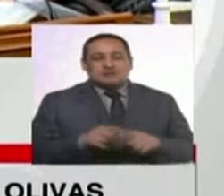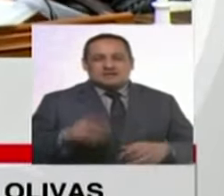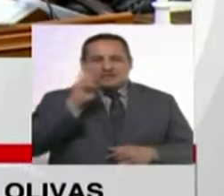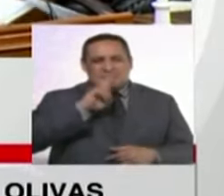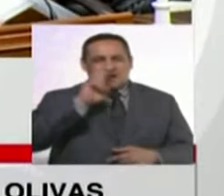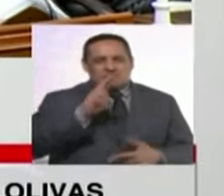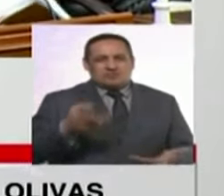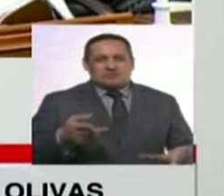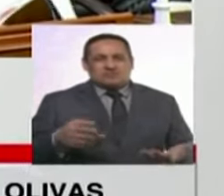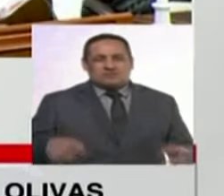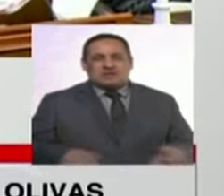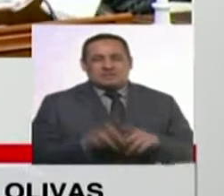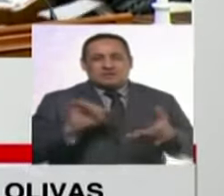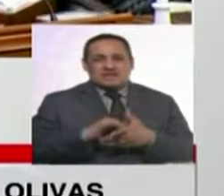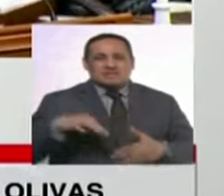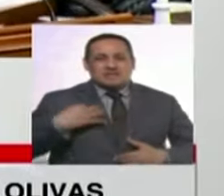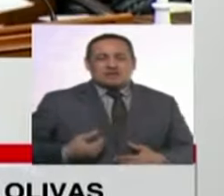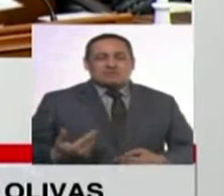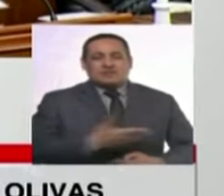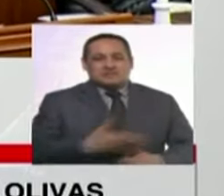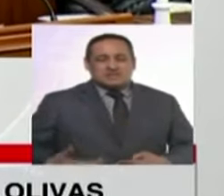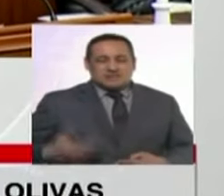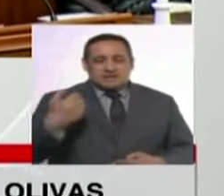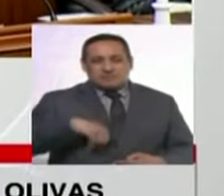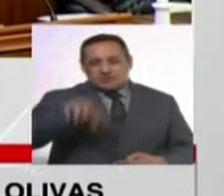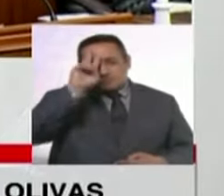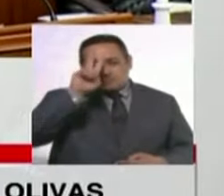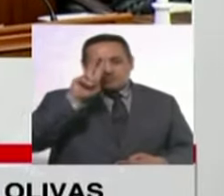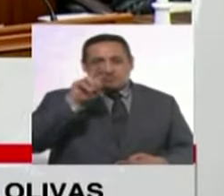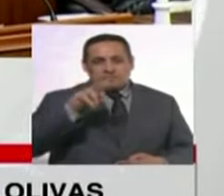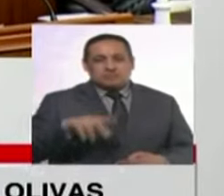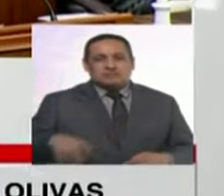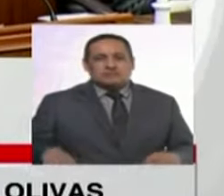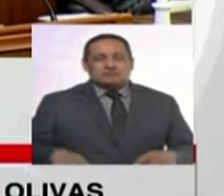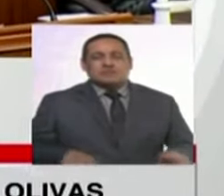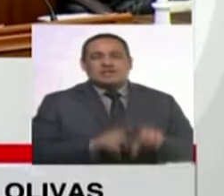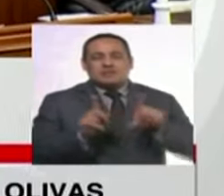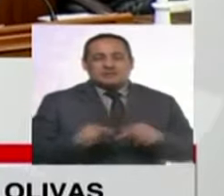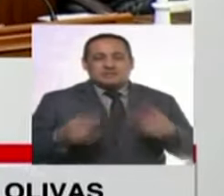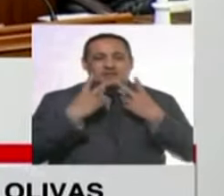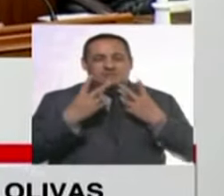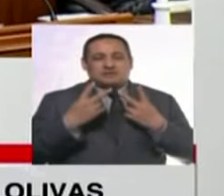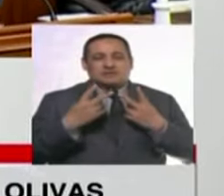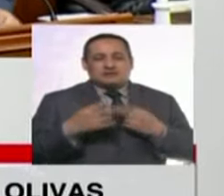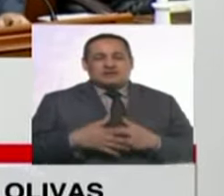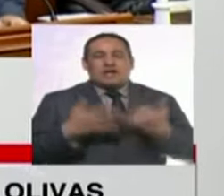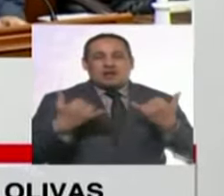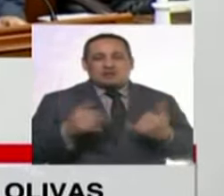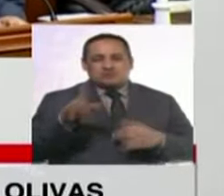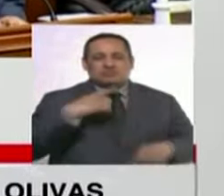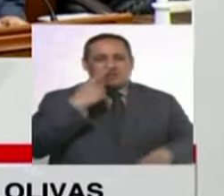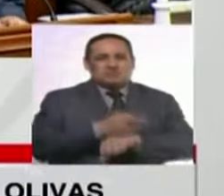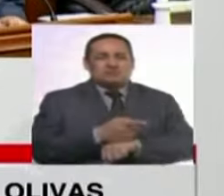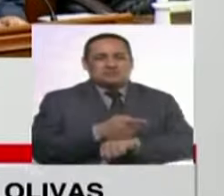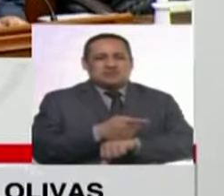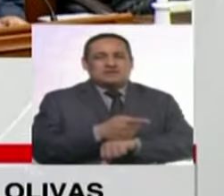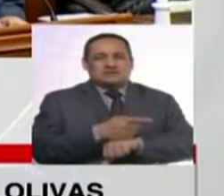raro que el señor presidente de la república mediante su denuncia